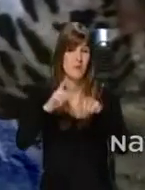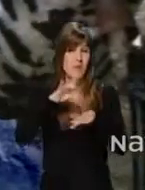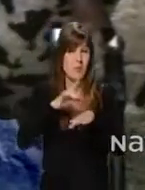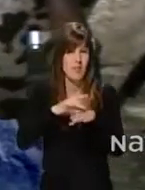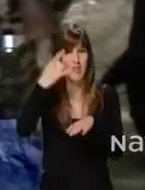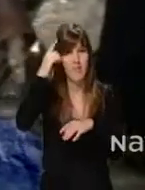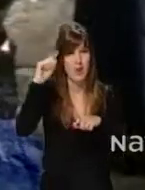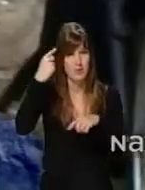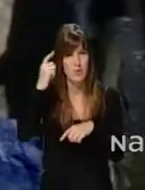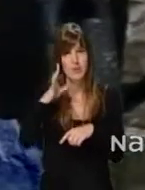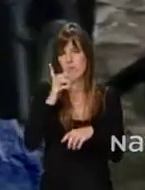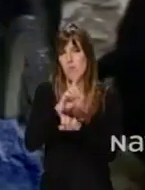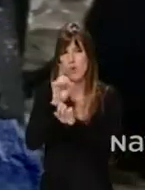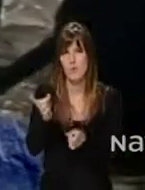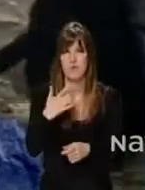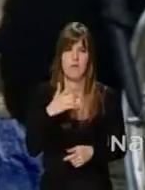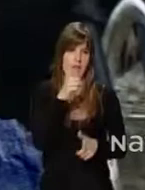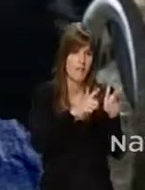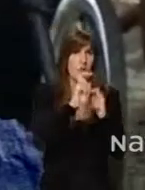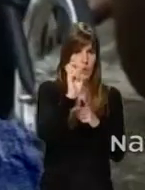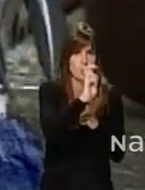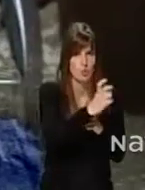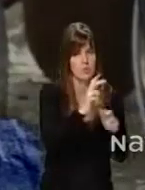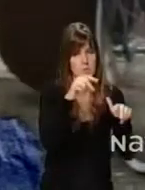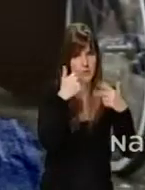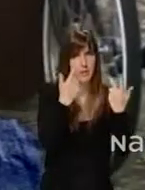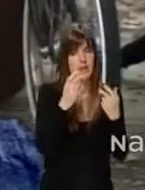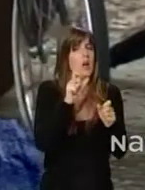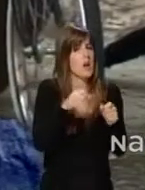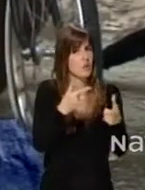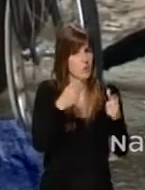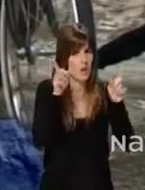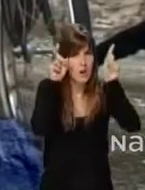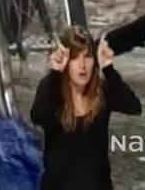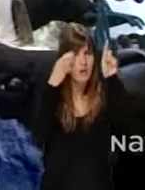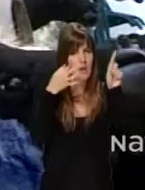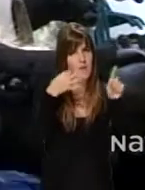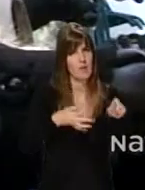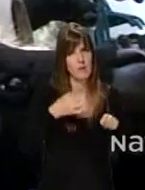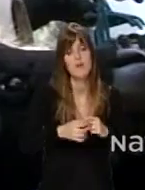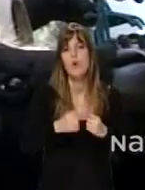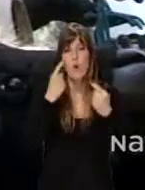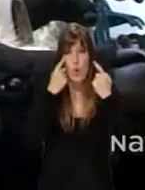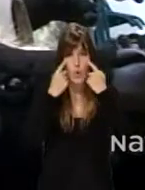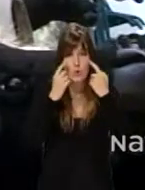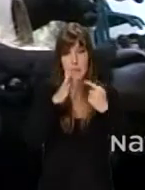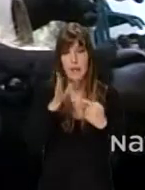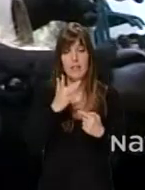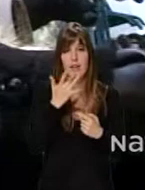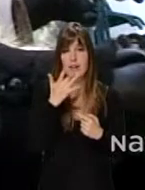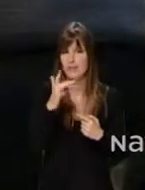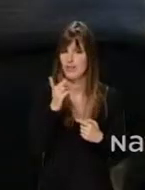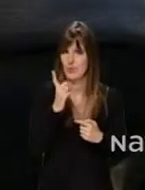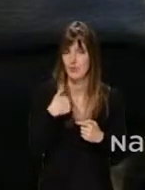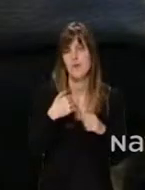Bilbao incluso. ¿Y los ojos cómo los pues haces? Pues eso, fíjate, que parecen naturales de cristal, ¿no? Sí. No, pues son los hago yo de madera, de